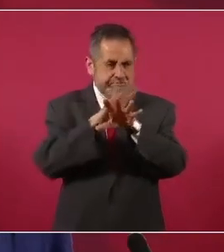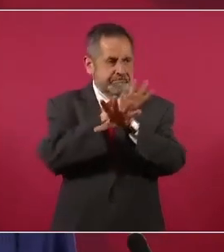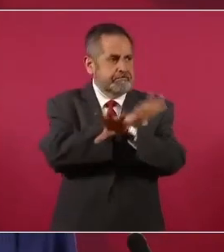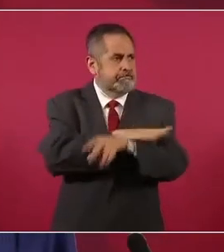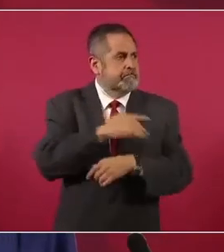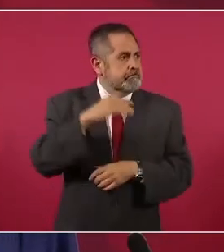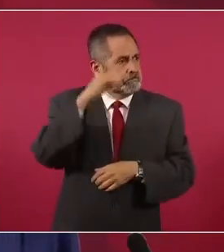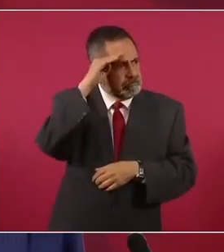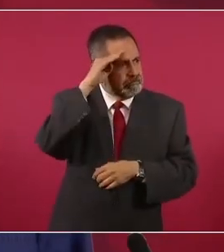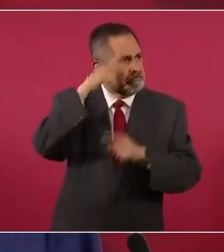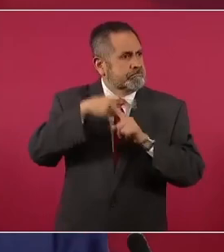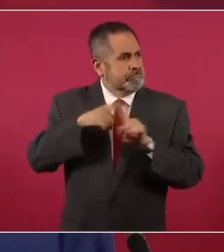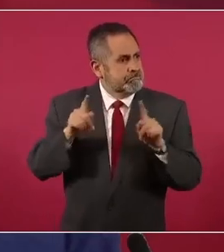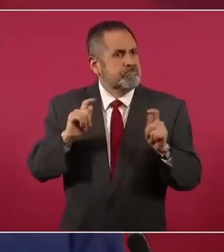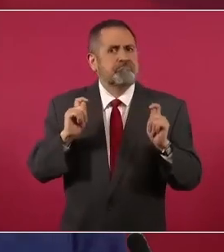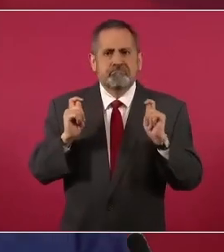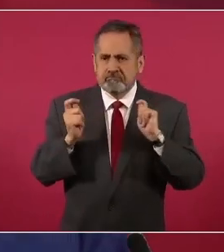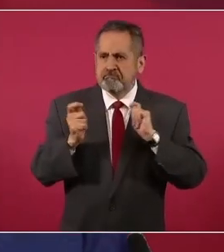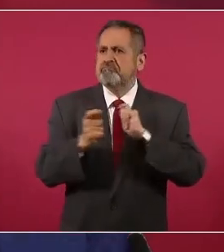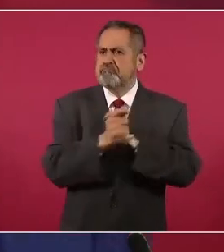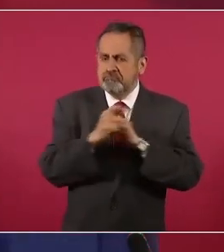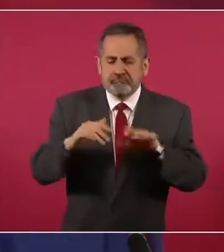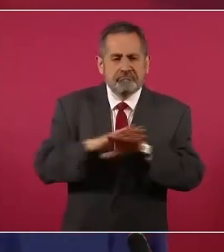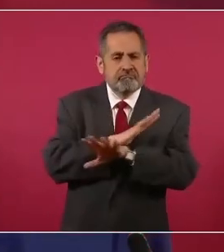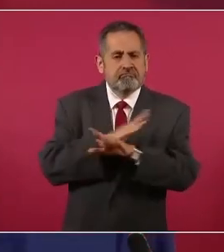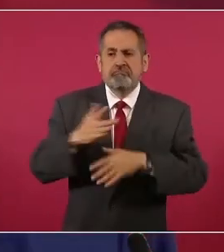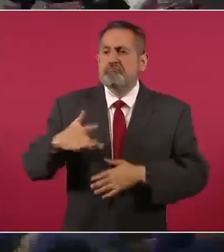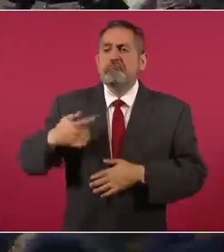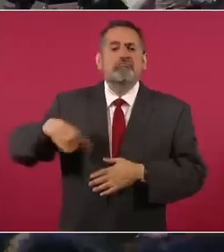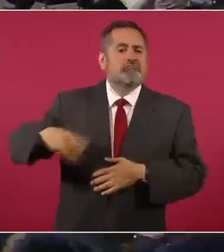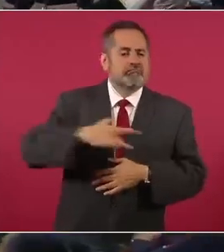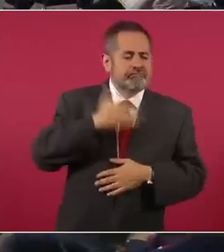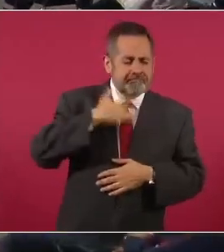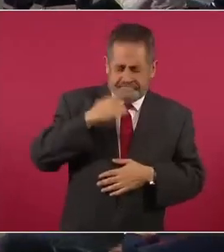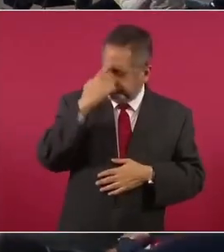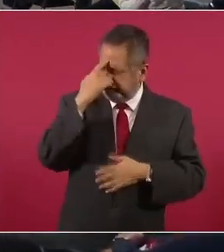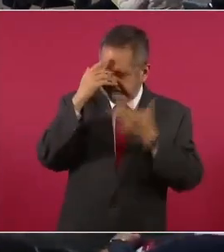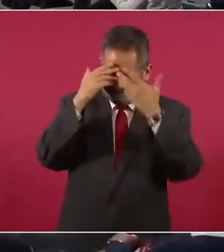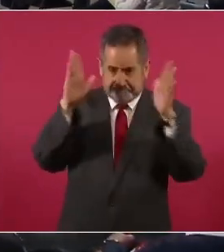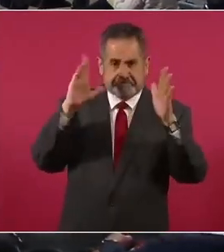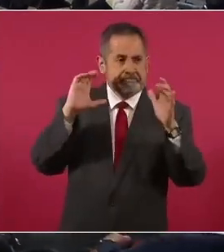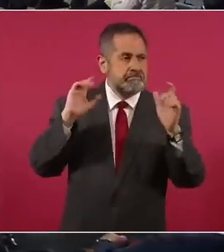la revolución de las conciencias.